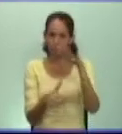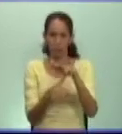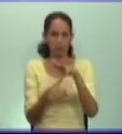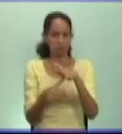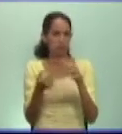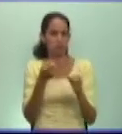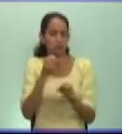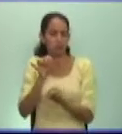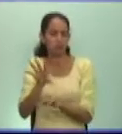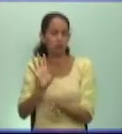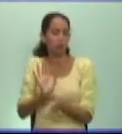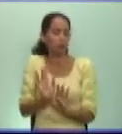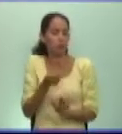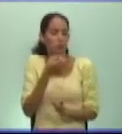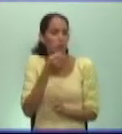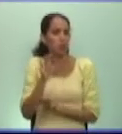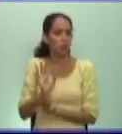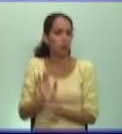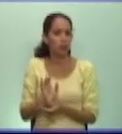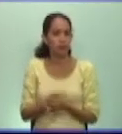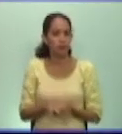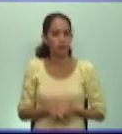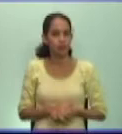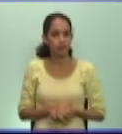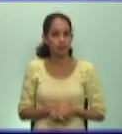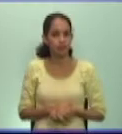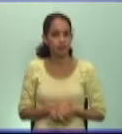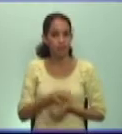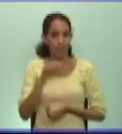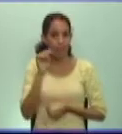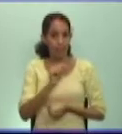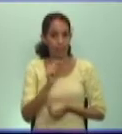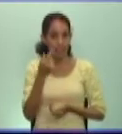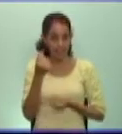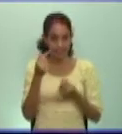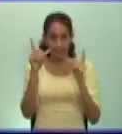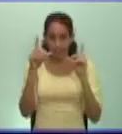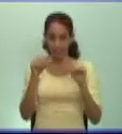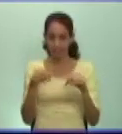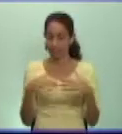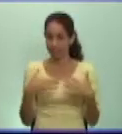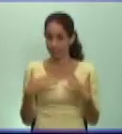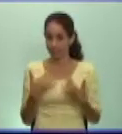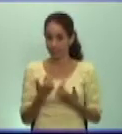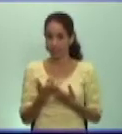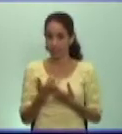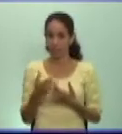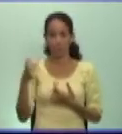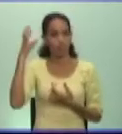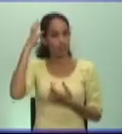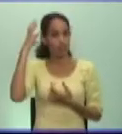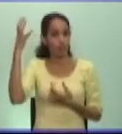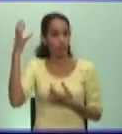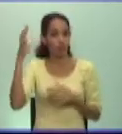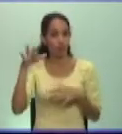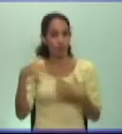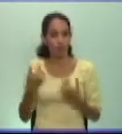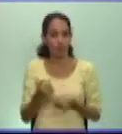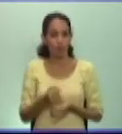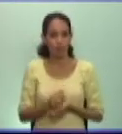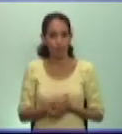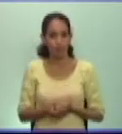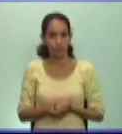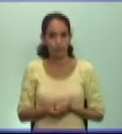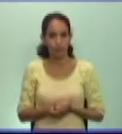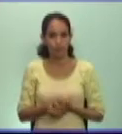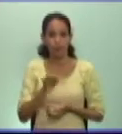tenía hasta el momento. Por lo tanto, estamos hablando de una crisis también desde el punto de vista del gobierno, de gobernabilidad. Entonces, una